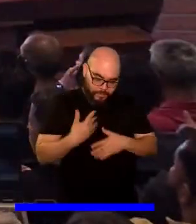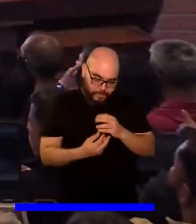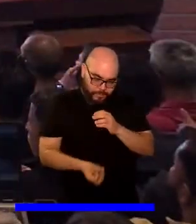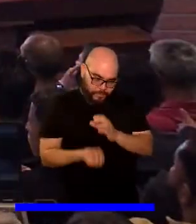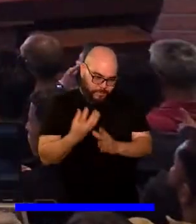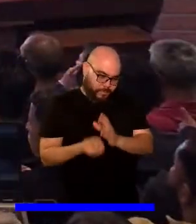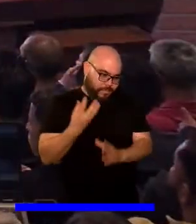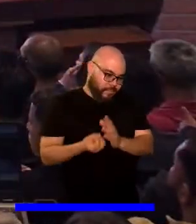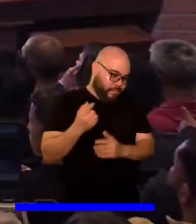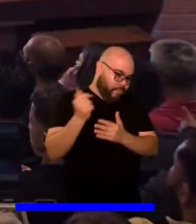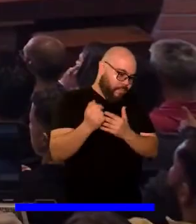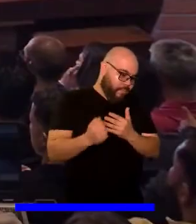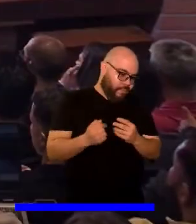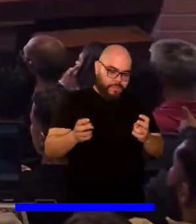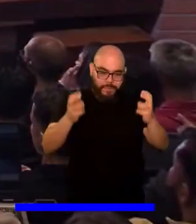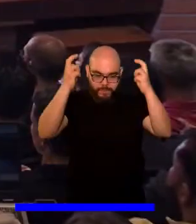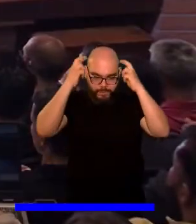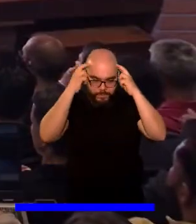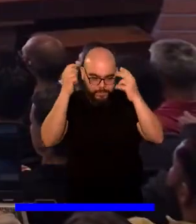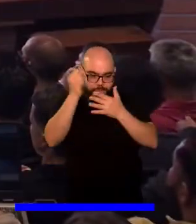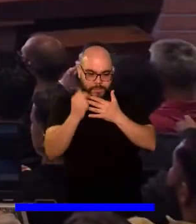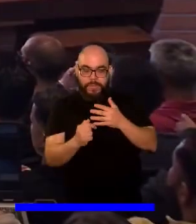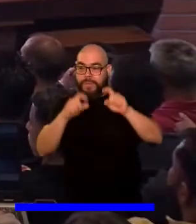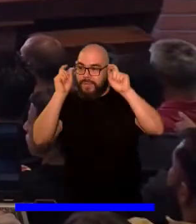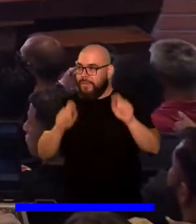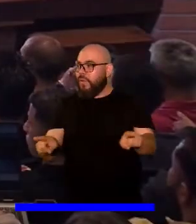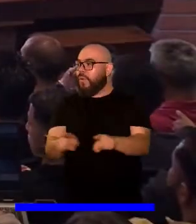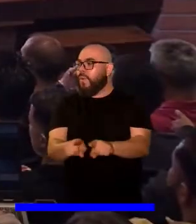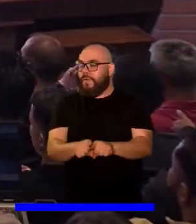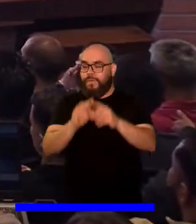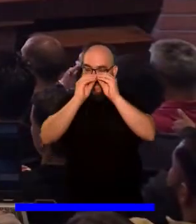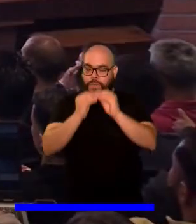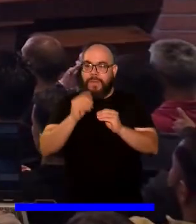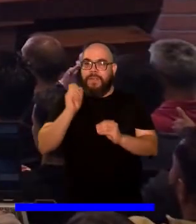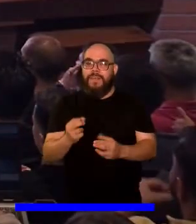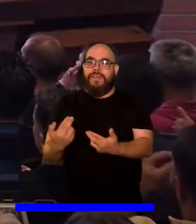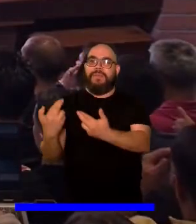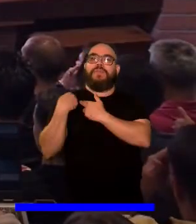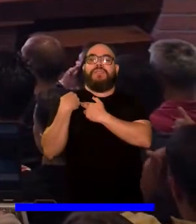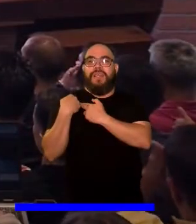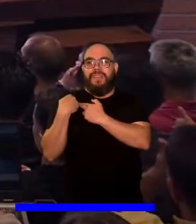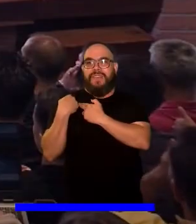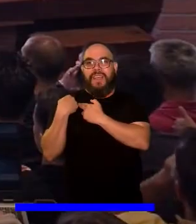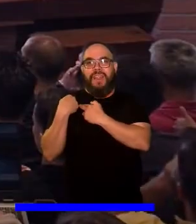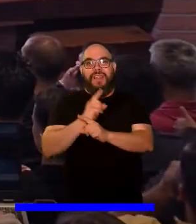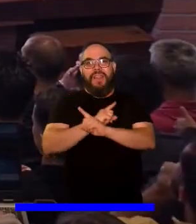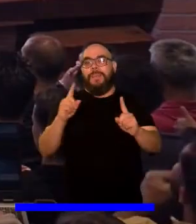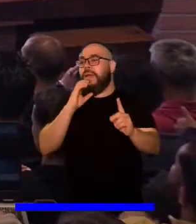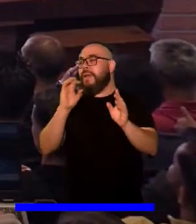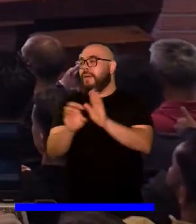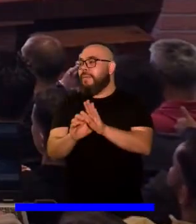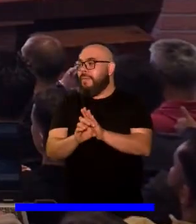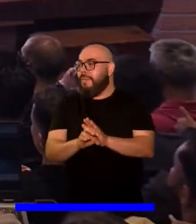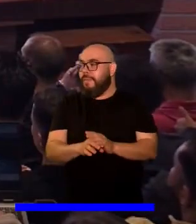productividad, nuestra gestión del conocimiento, pero que tenemos que hacerlo de una forma responsable. Pues tampoco es hacer una descarga